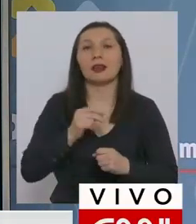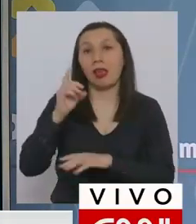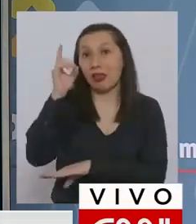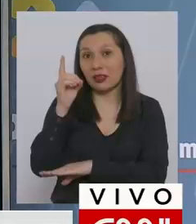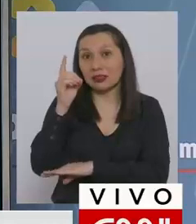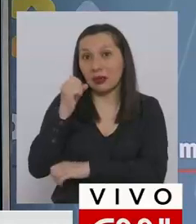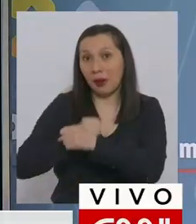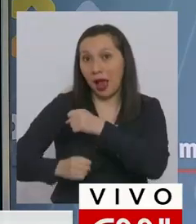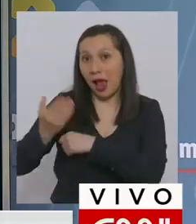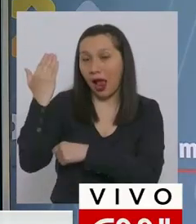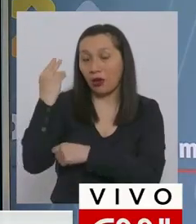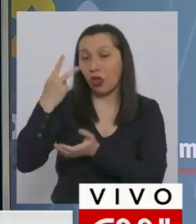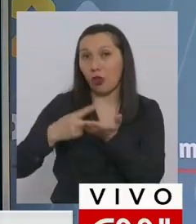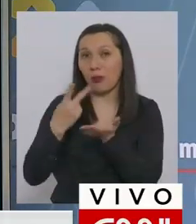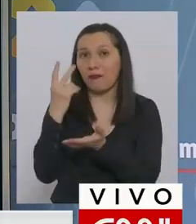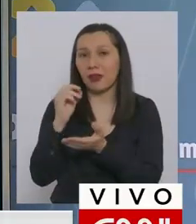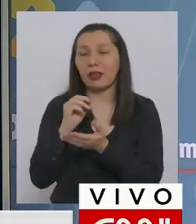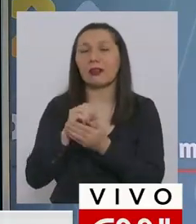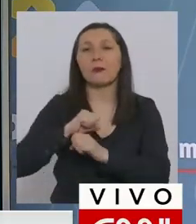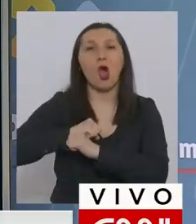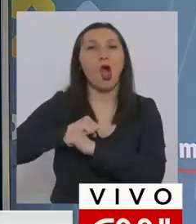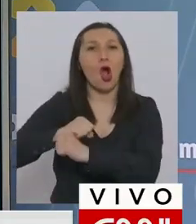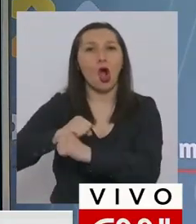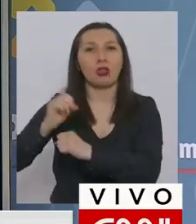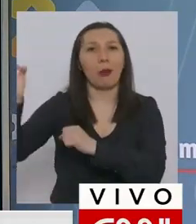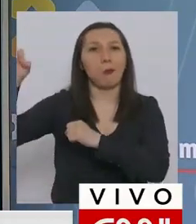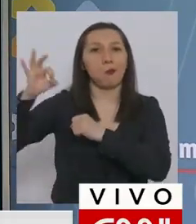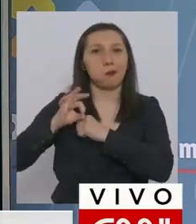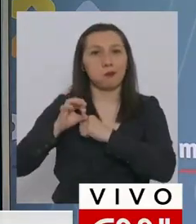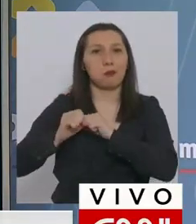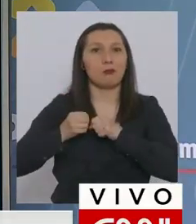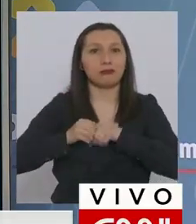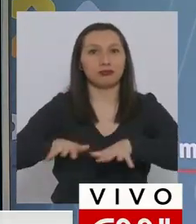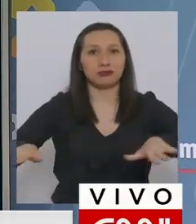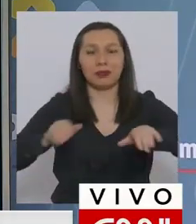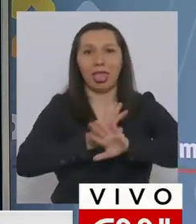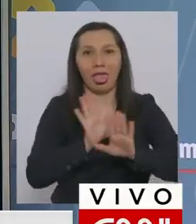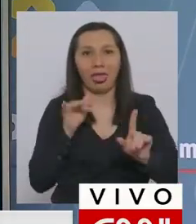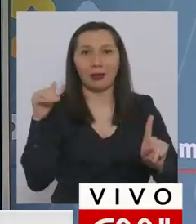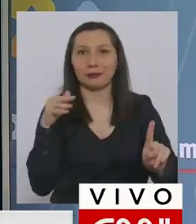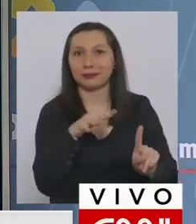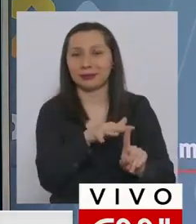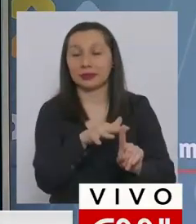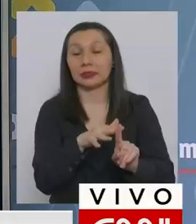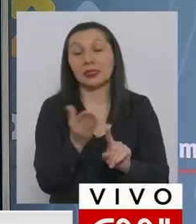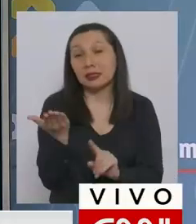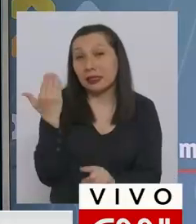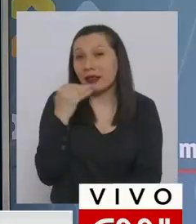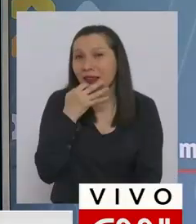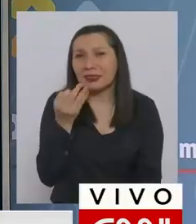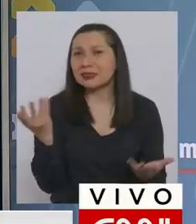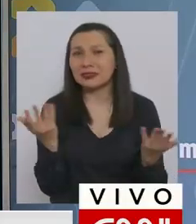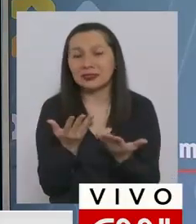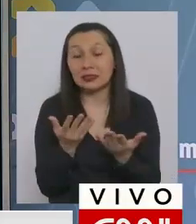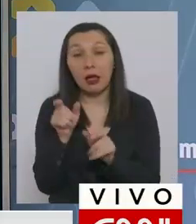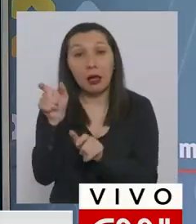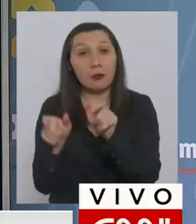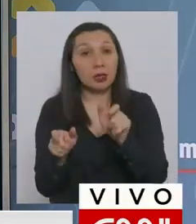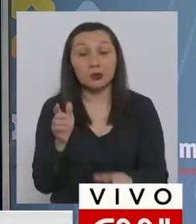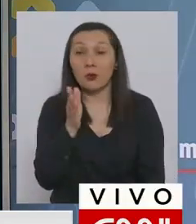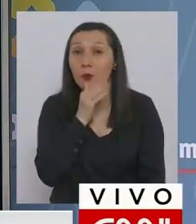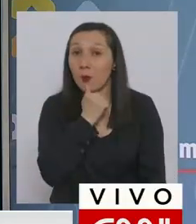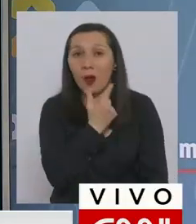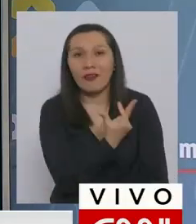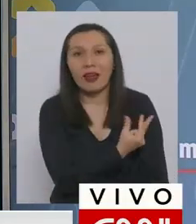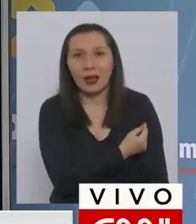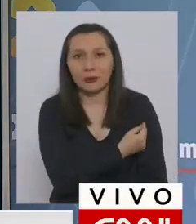decir, 2 semanas después que comenzara la administración de la segunda dosis a los menores de 12 a 17, se registraron 1 caso